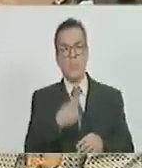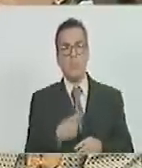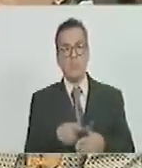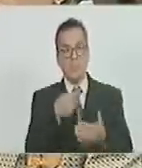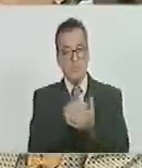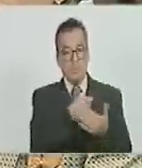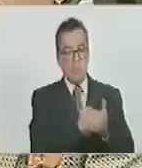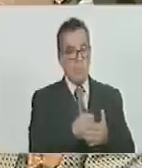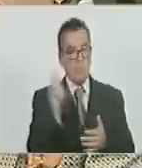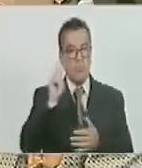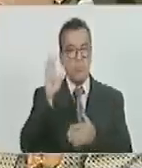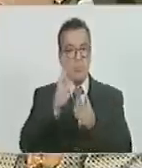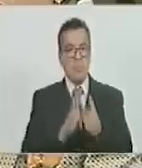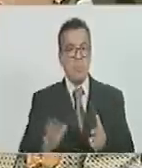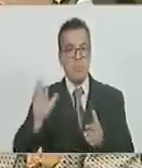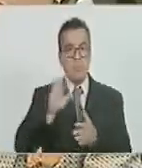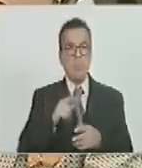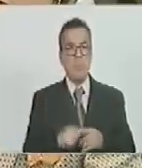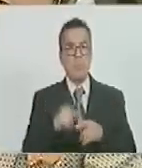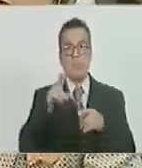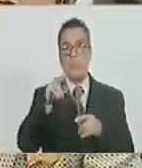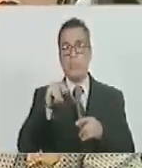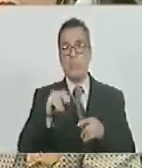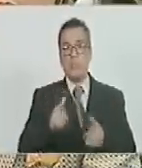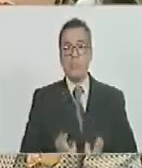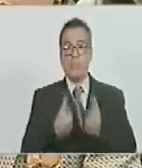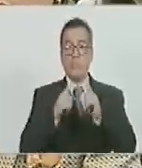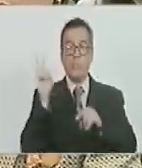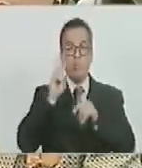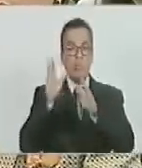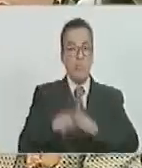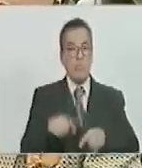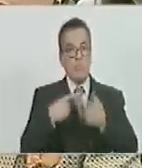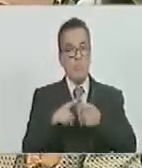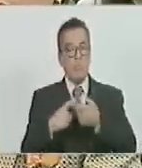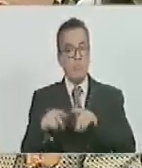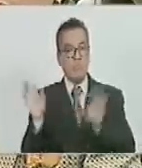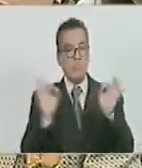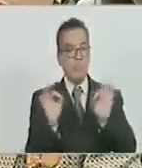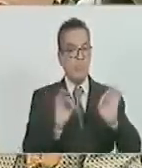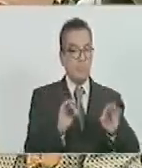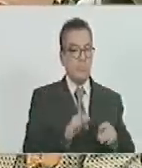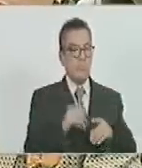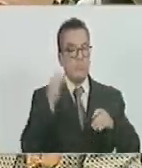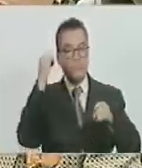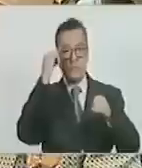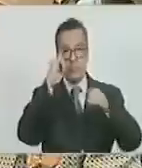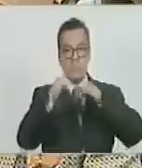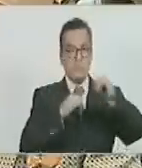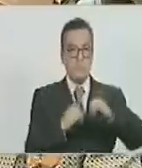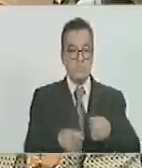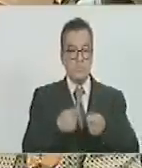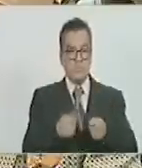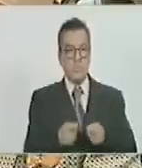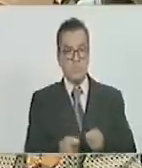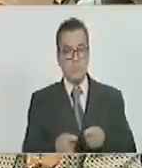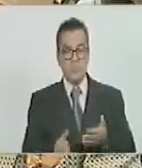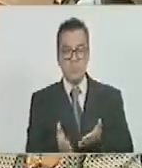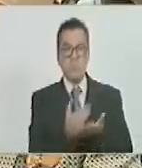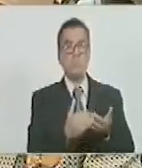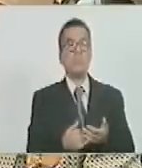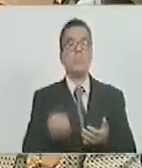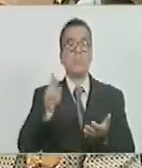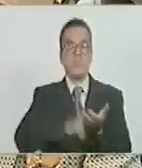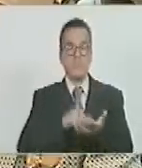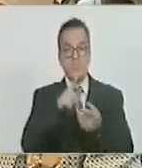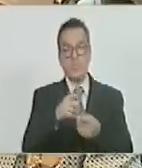salarios para los venezolanos. No permitamos los venezolanos que ningún mecanismo, ningún estratagema intente despojarnos de nuevo